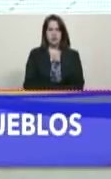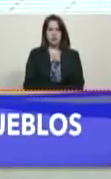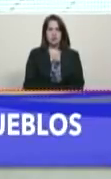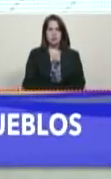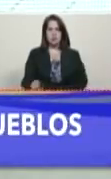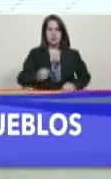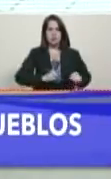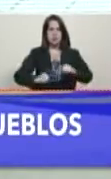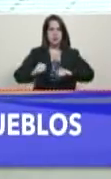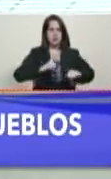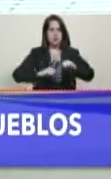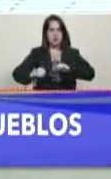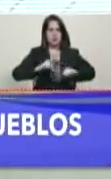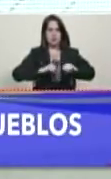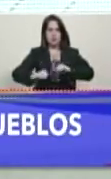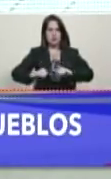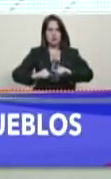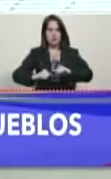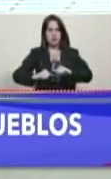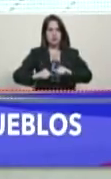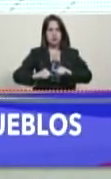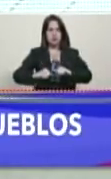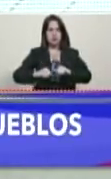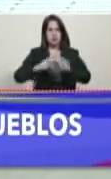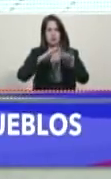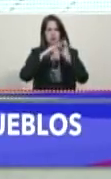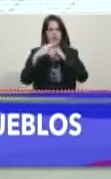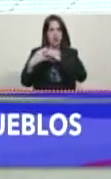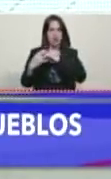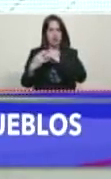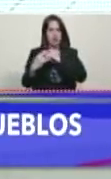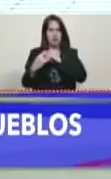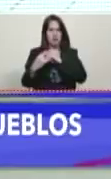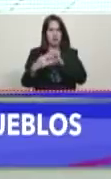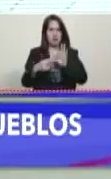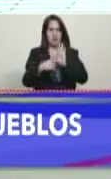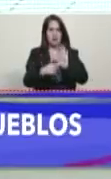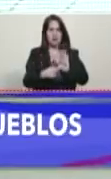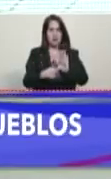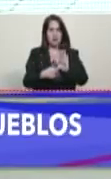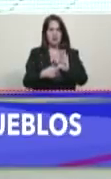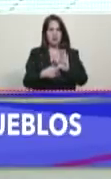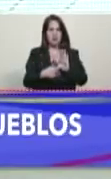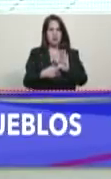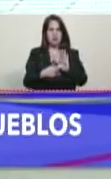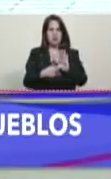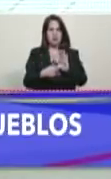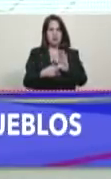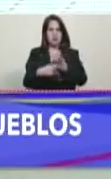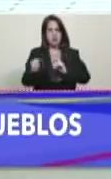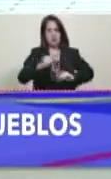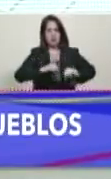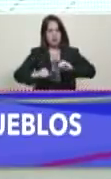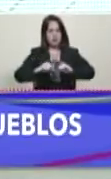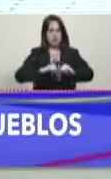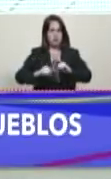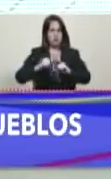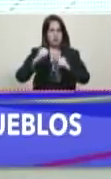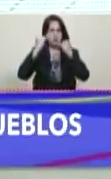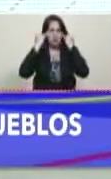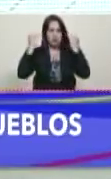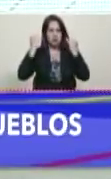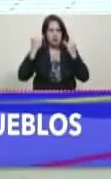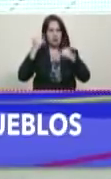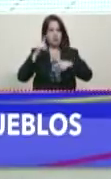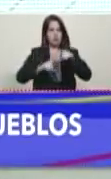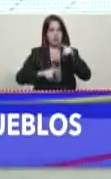movimientos comunales movimientos de barrio de movimientos campesinos de movimientos de intelectuales